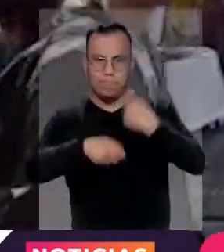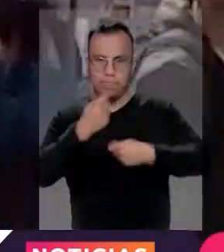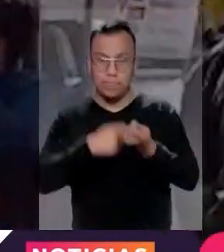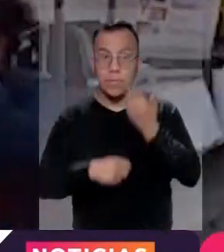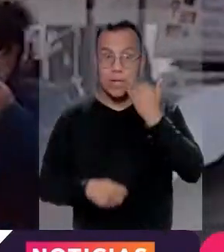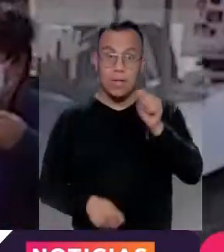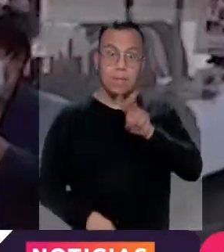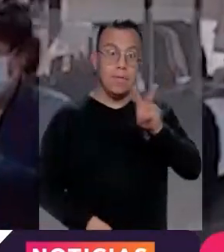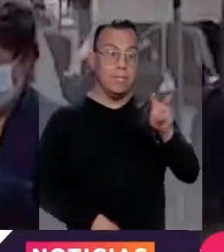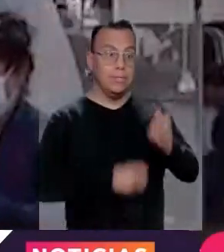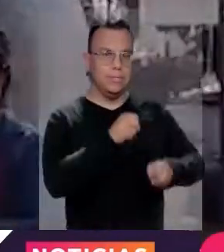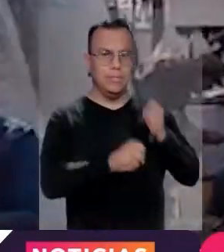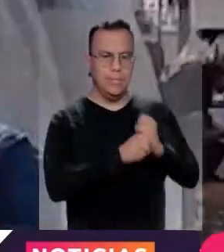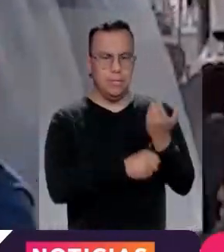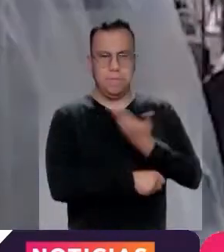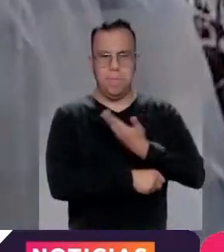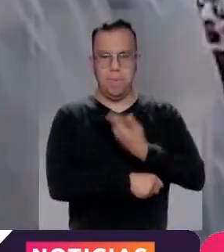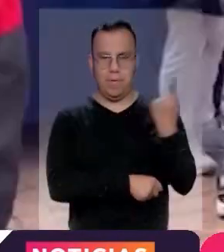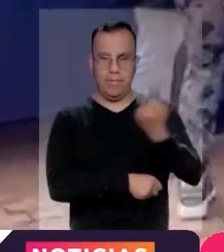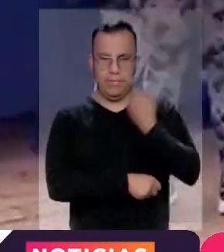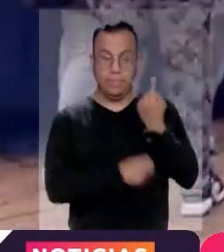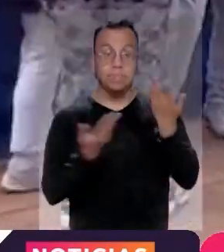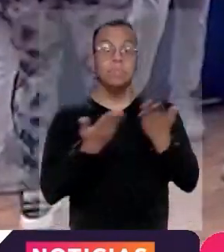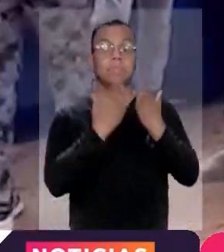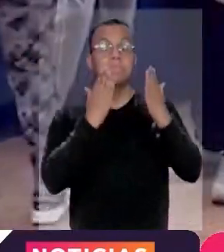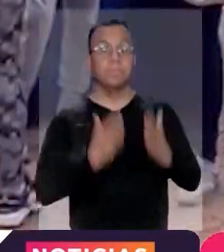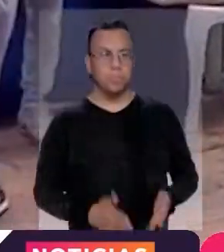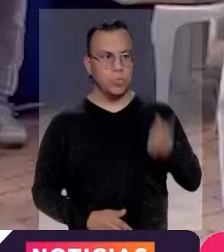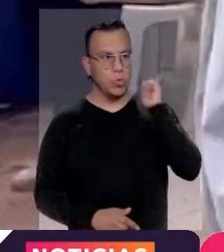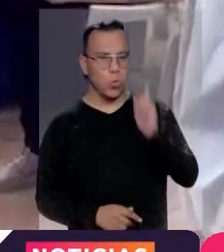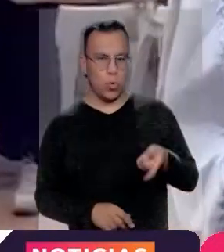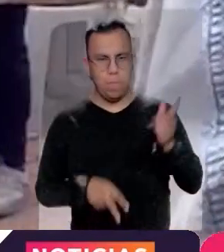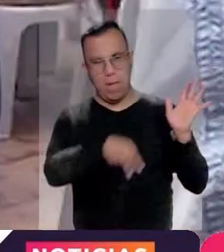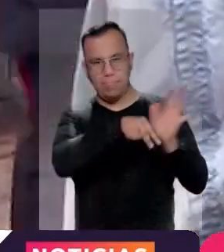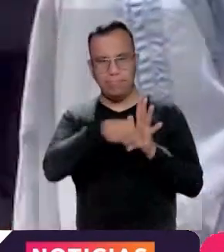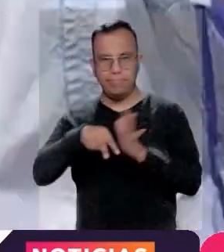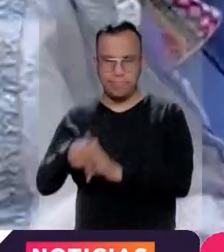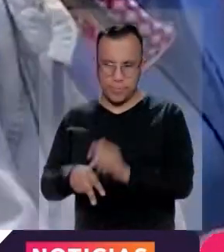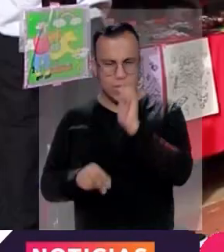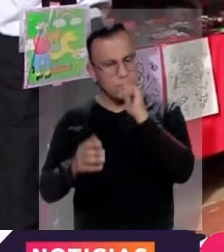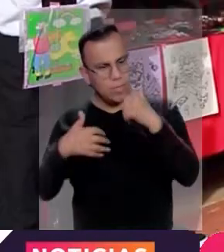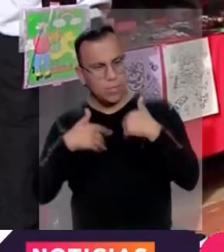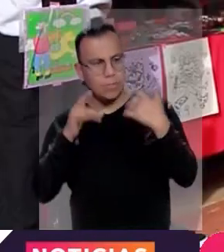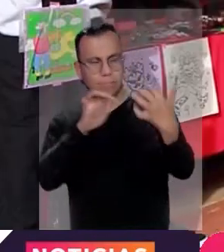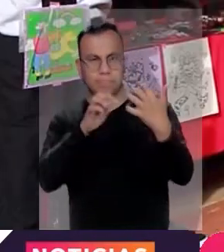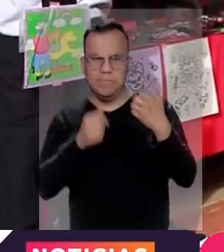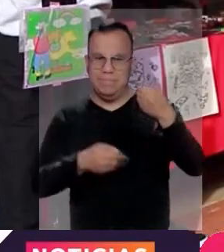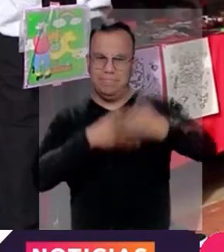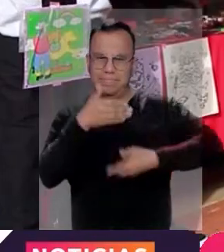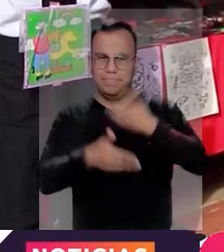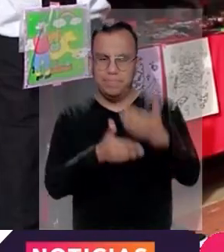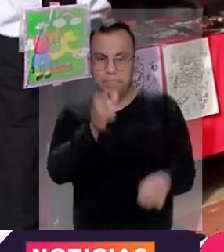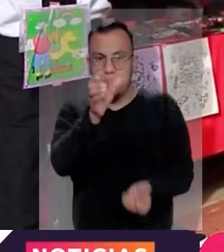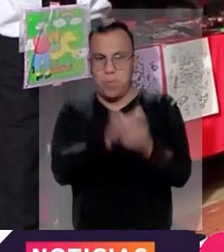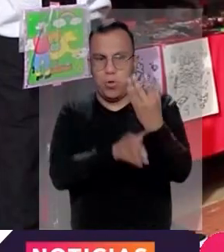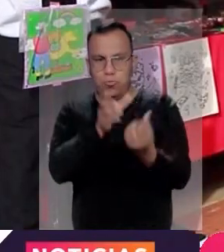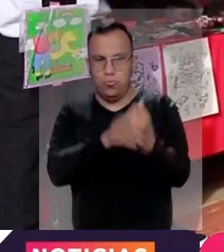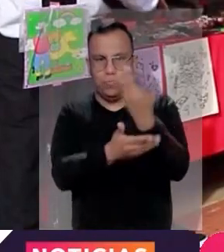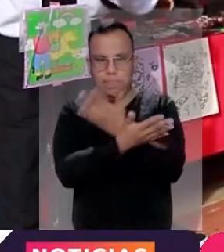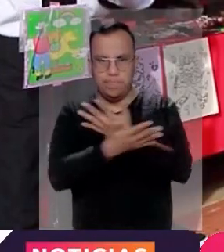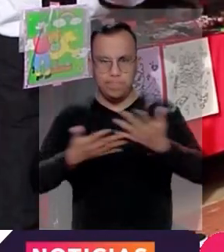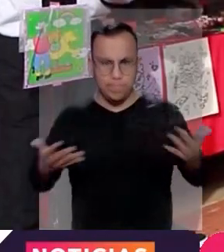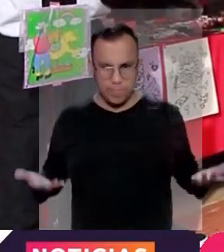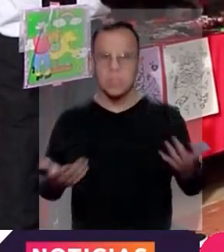mujer de 27 años, madre, estudiante, víctima del conflicto armado. Buscamos hacer toda una línea de producción